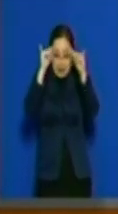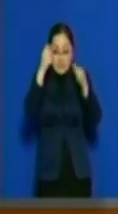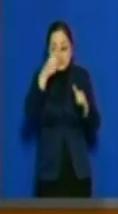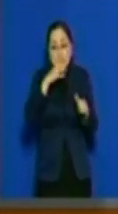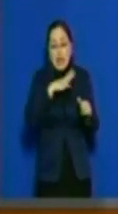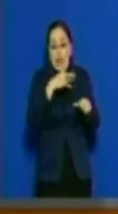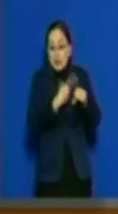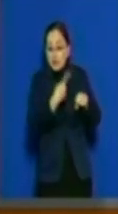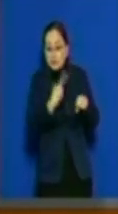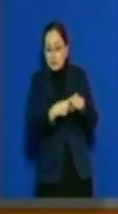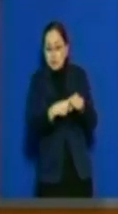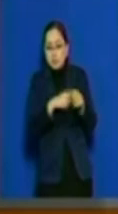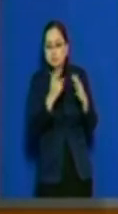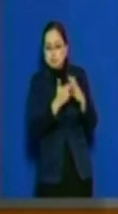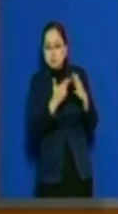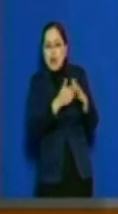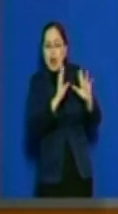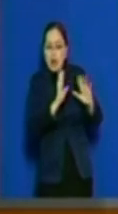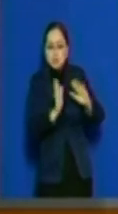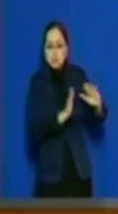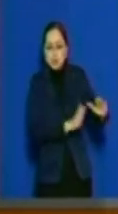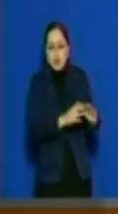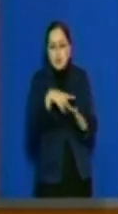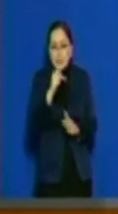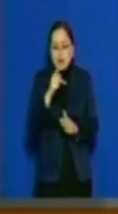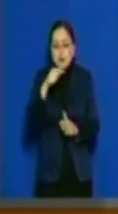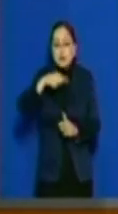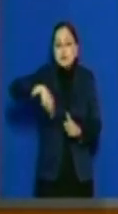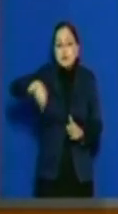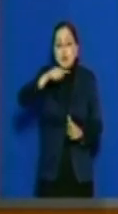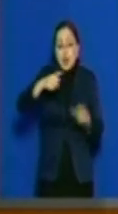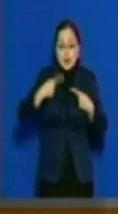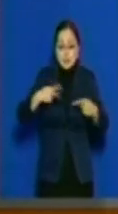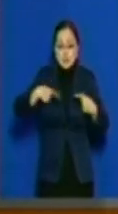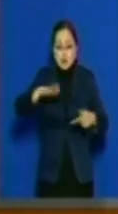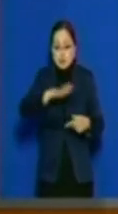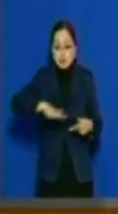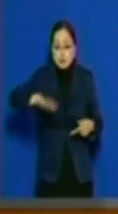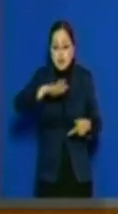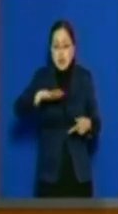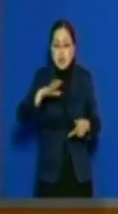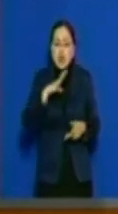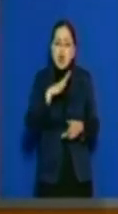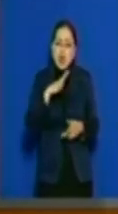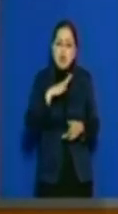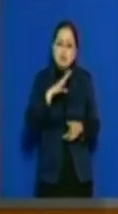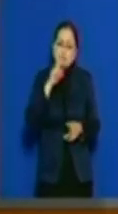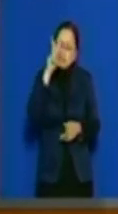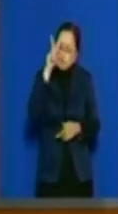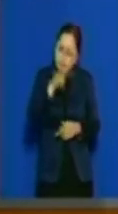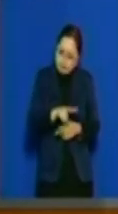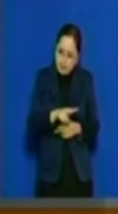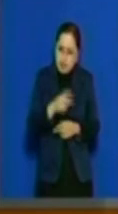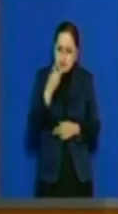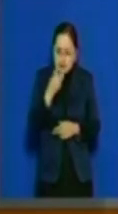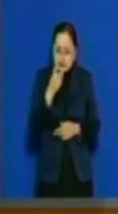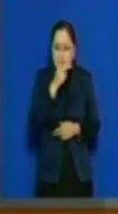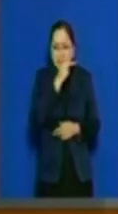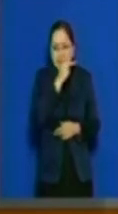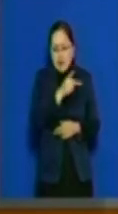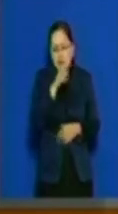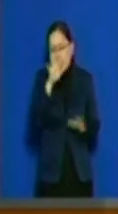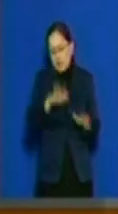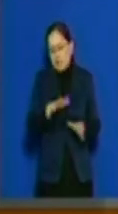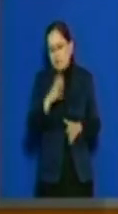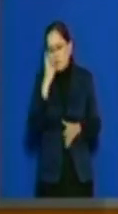sostengamos un estado de cosas en donde a la población se le está realmente, y usemos el término aunque parezca